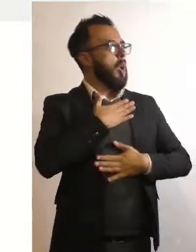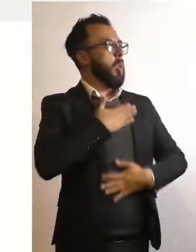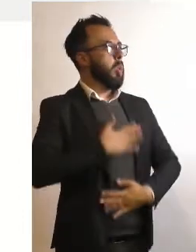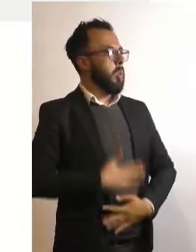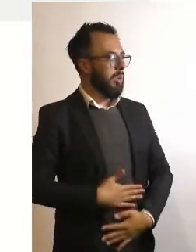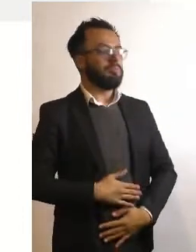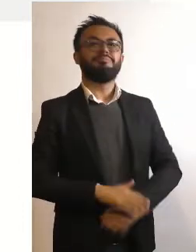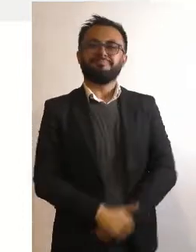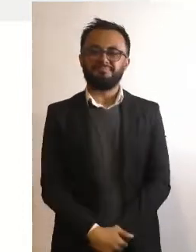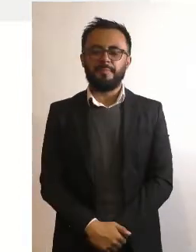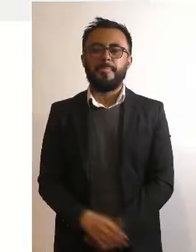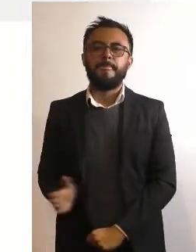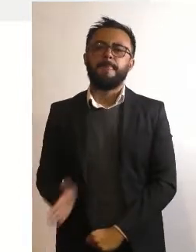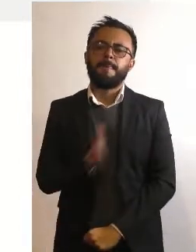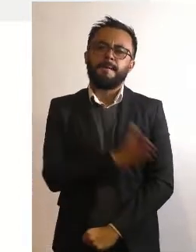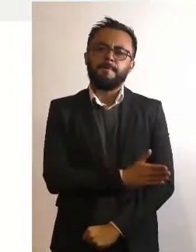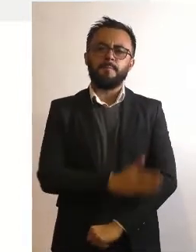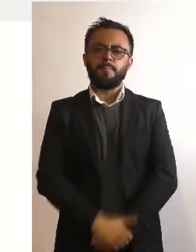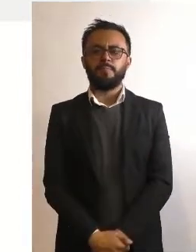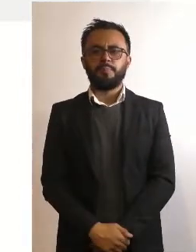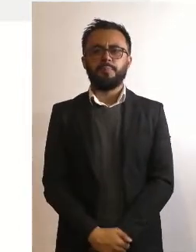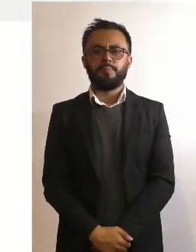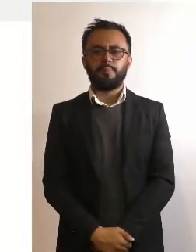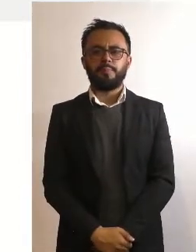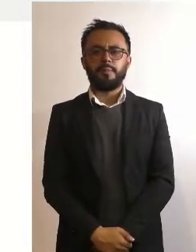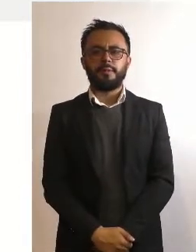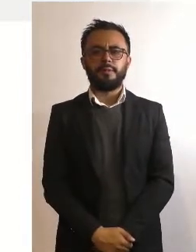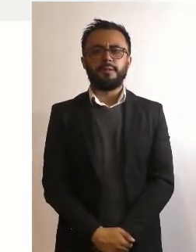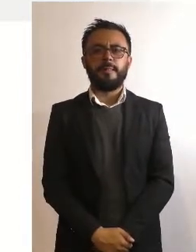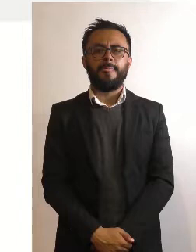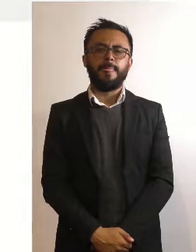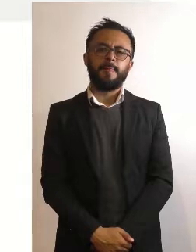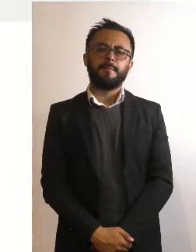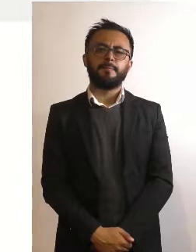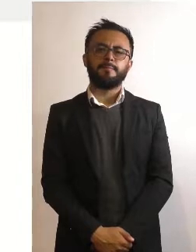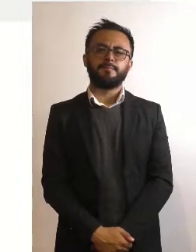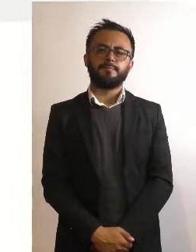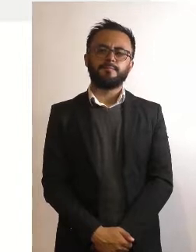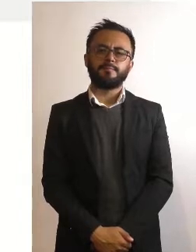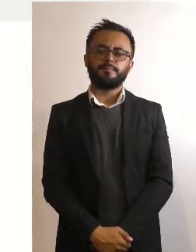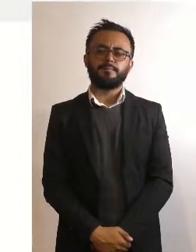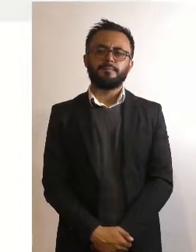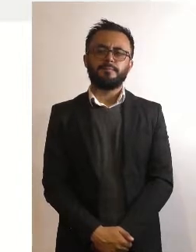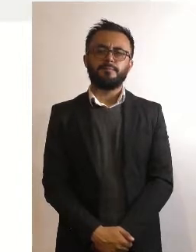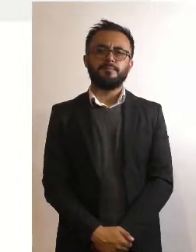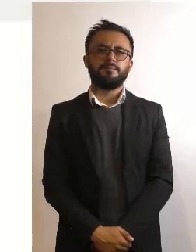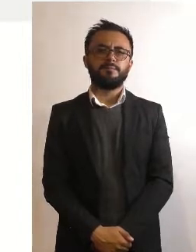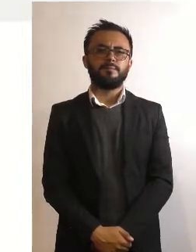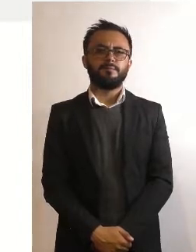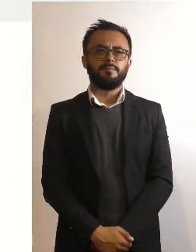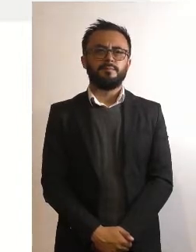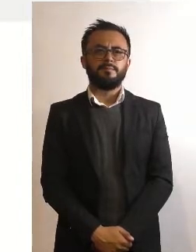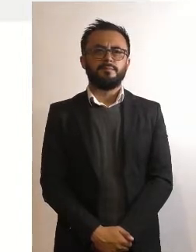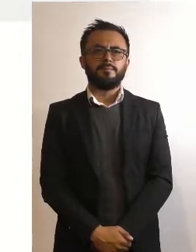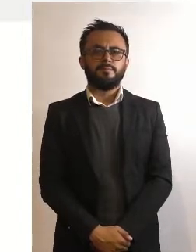Hemos tenido un relacionamiento estratégico institucional con más de 15